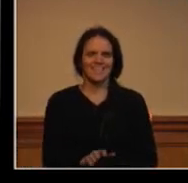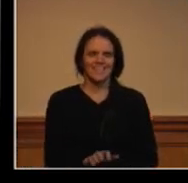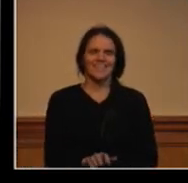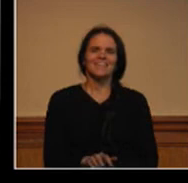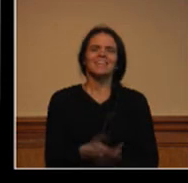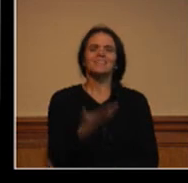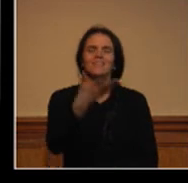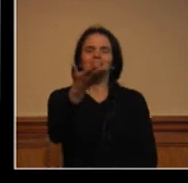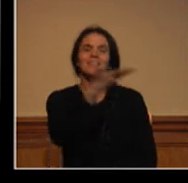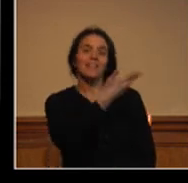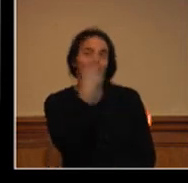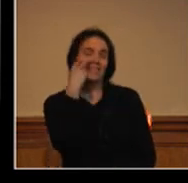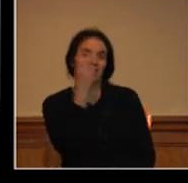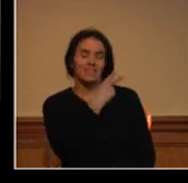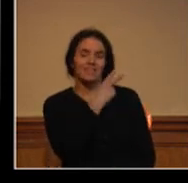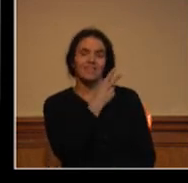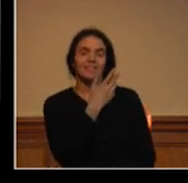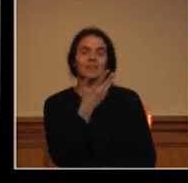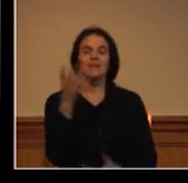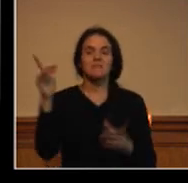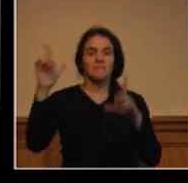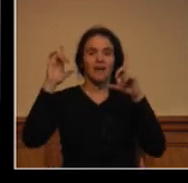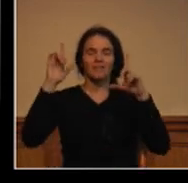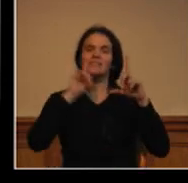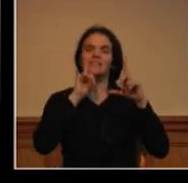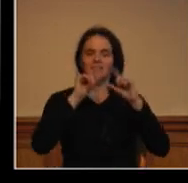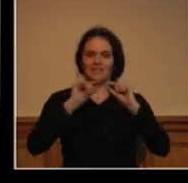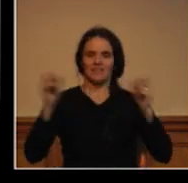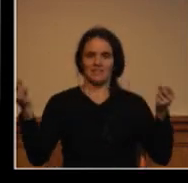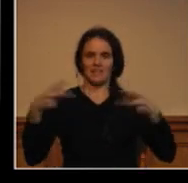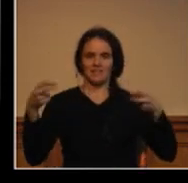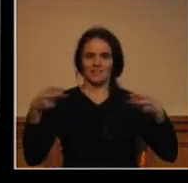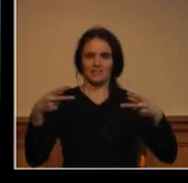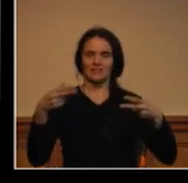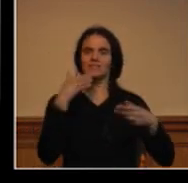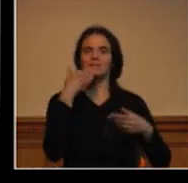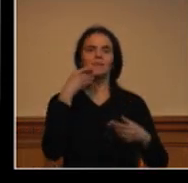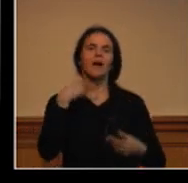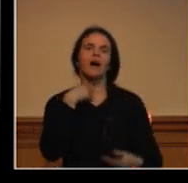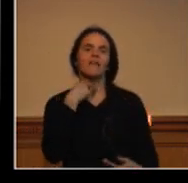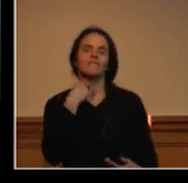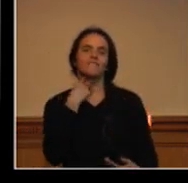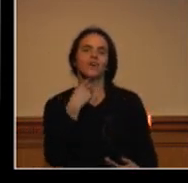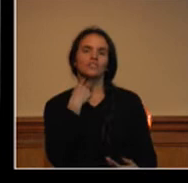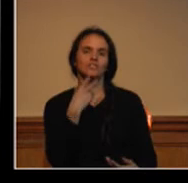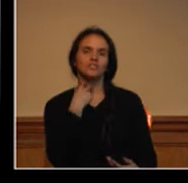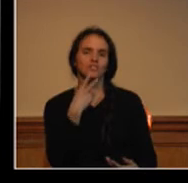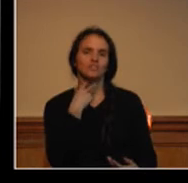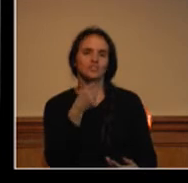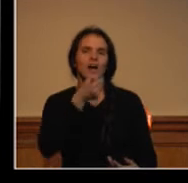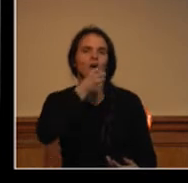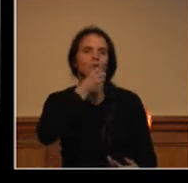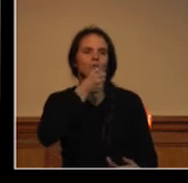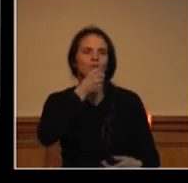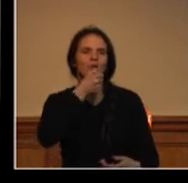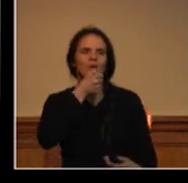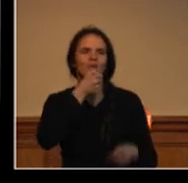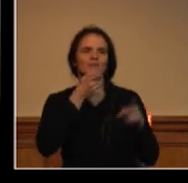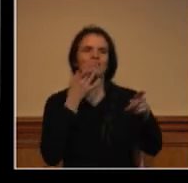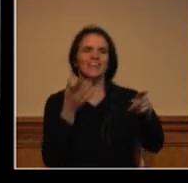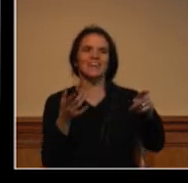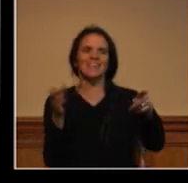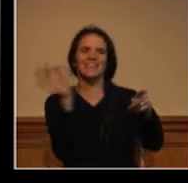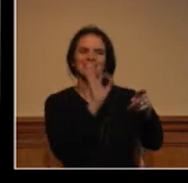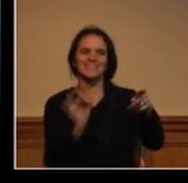cuenta, las imágenes van acompañadas de este texto y también le incorporamos el audio. El audio es grabado por la diseñadora